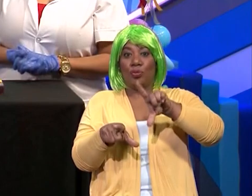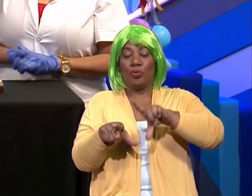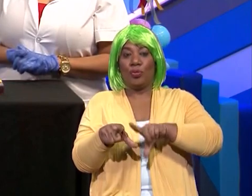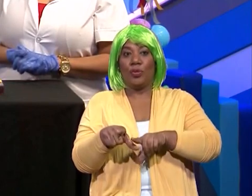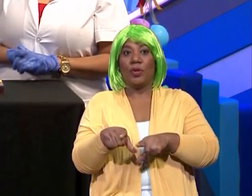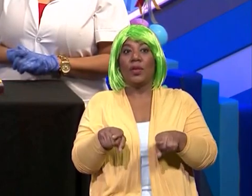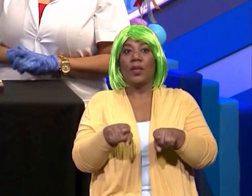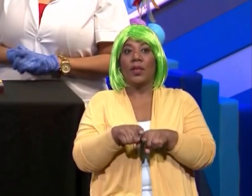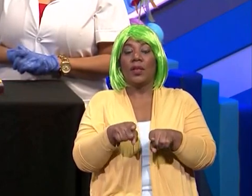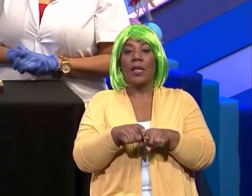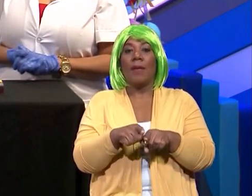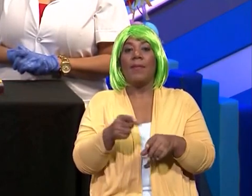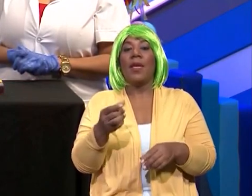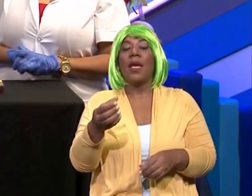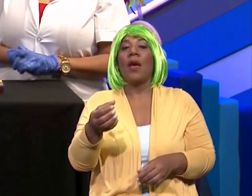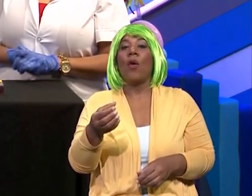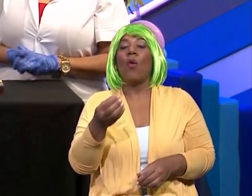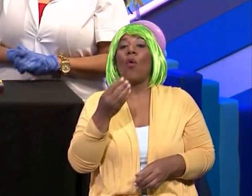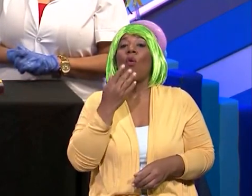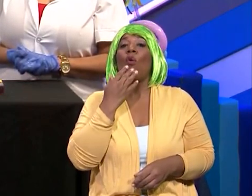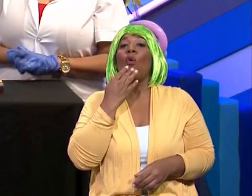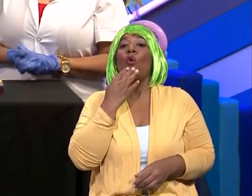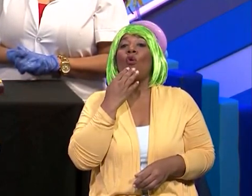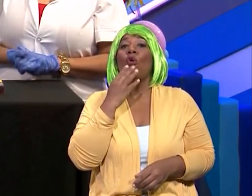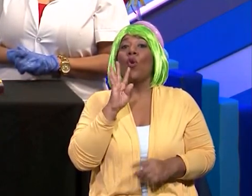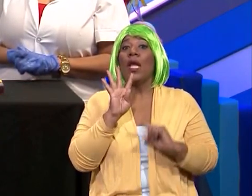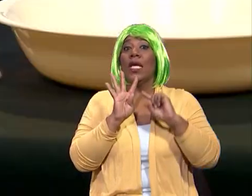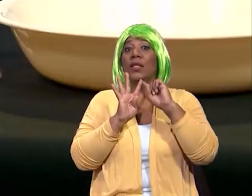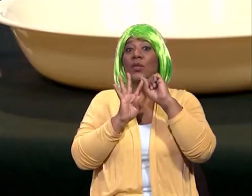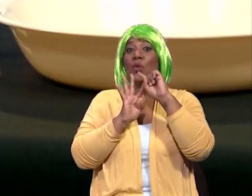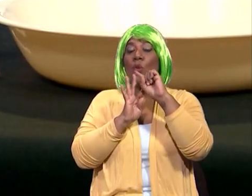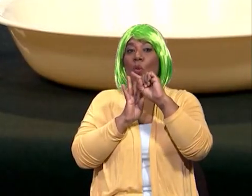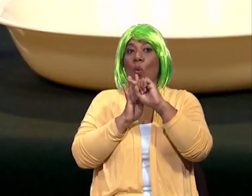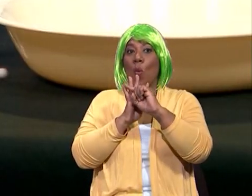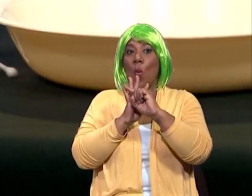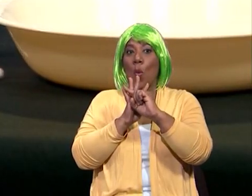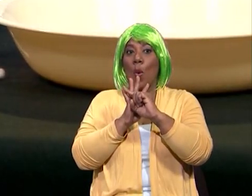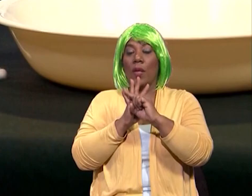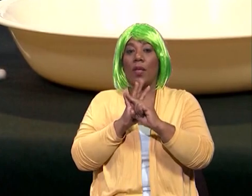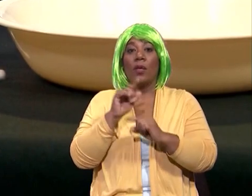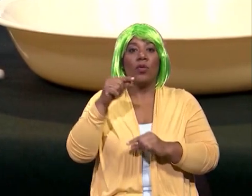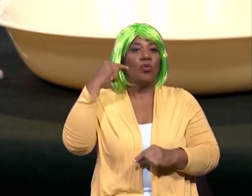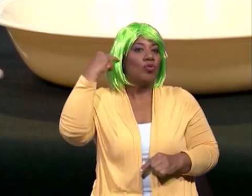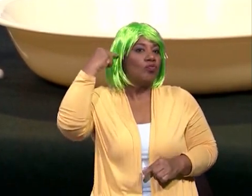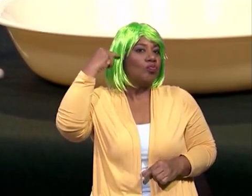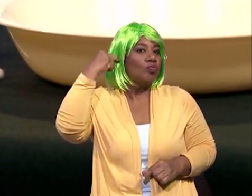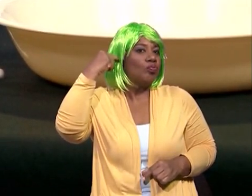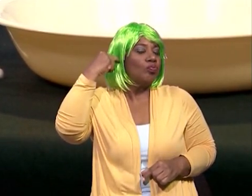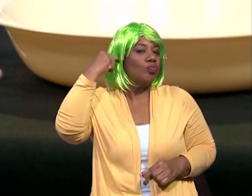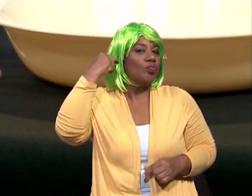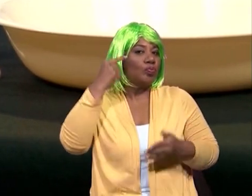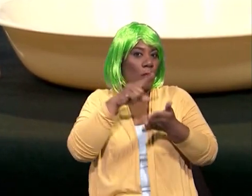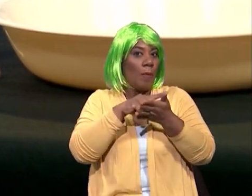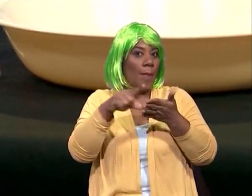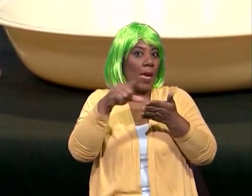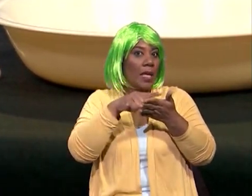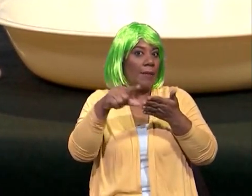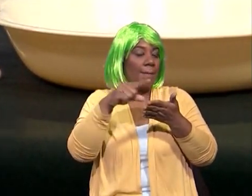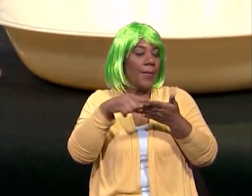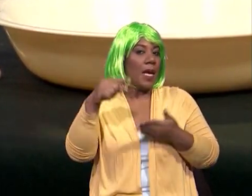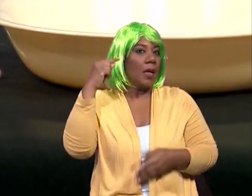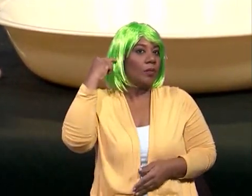lo es los colorantes. Vamos a utilizar 4 colores y también vamos a utilizar unos Q-tips para hacer lo que